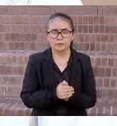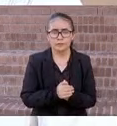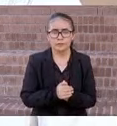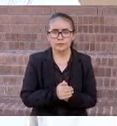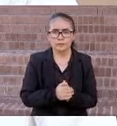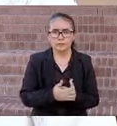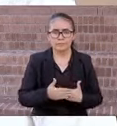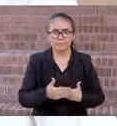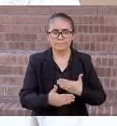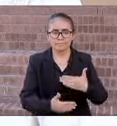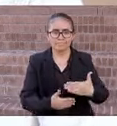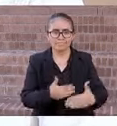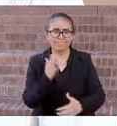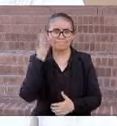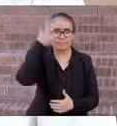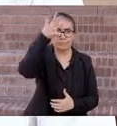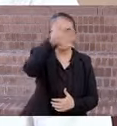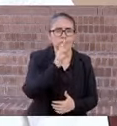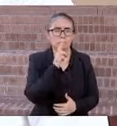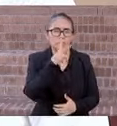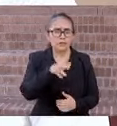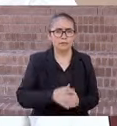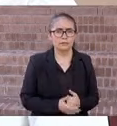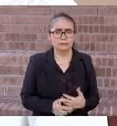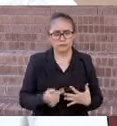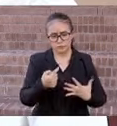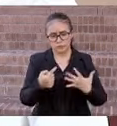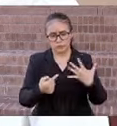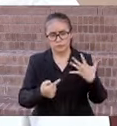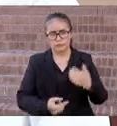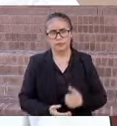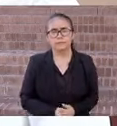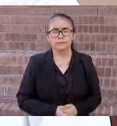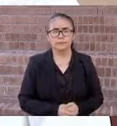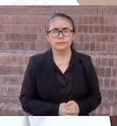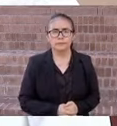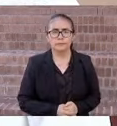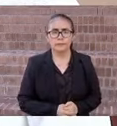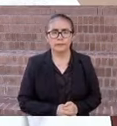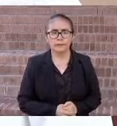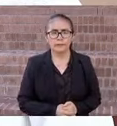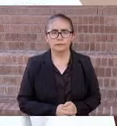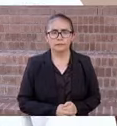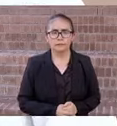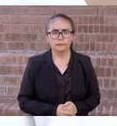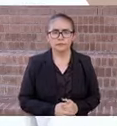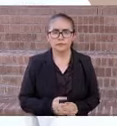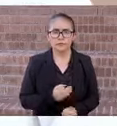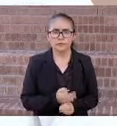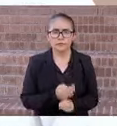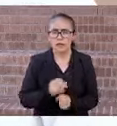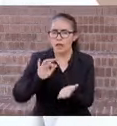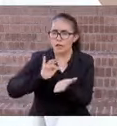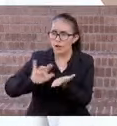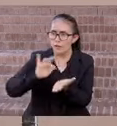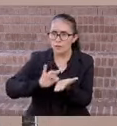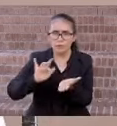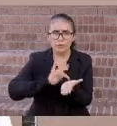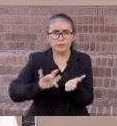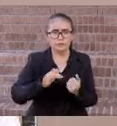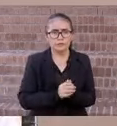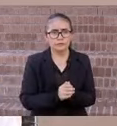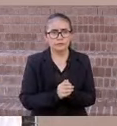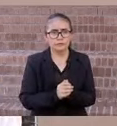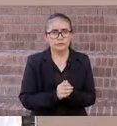construyendo el futuro en fin estamos apoyando a